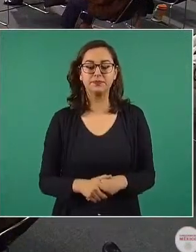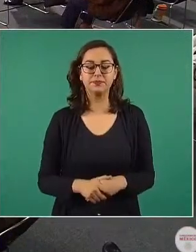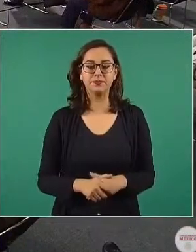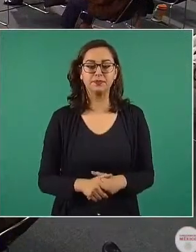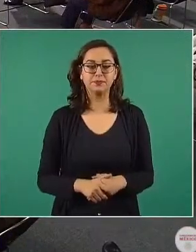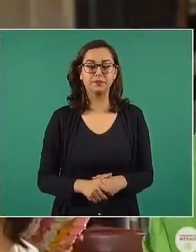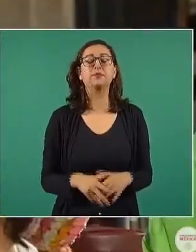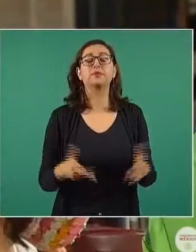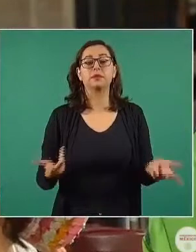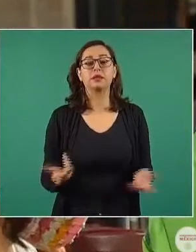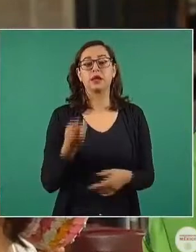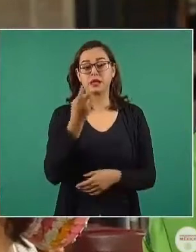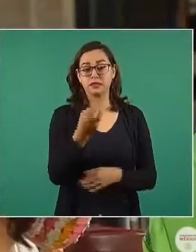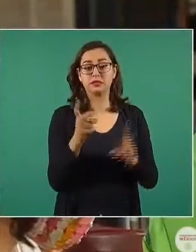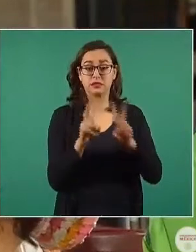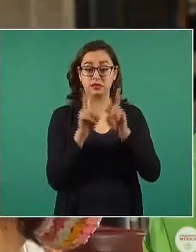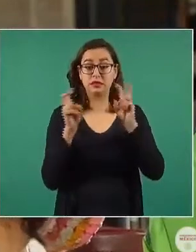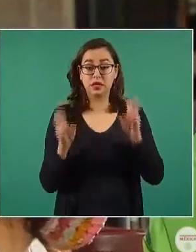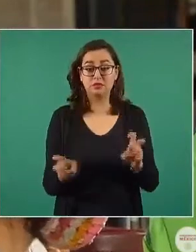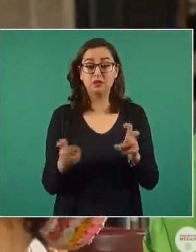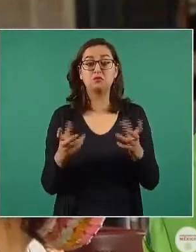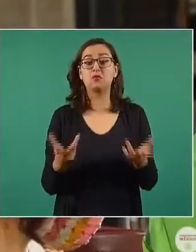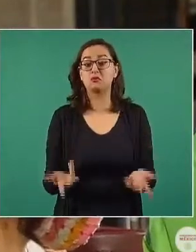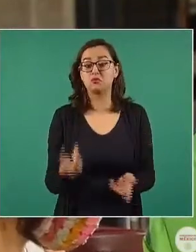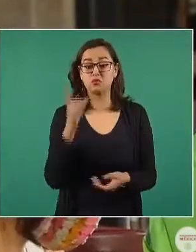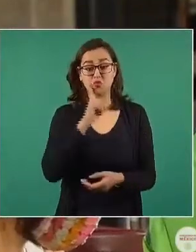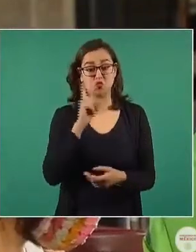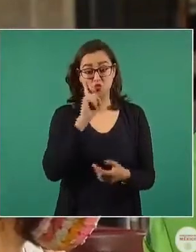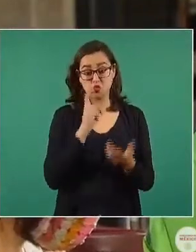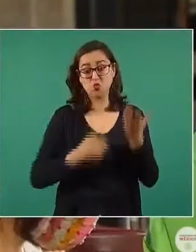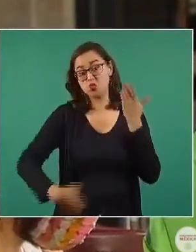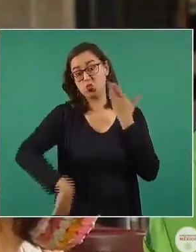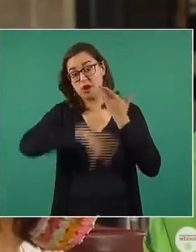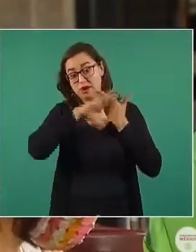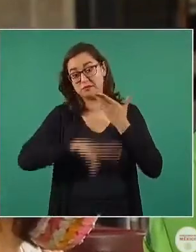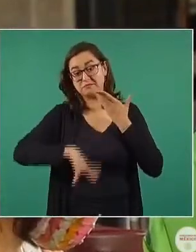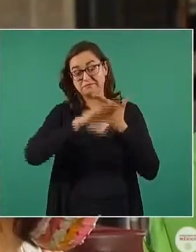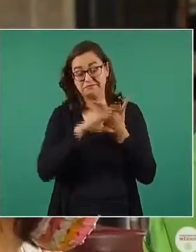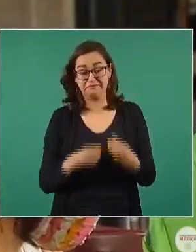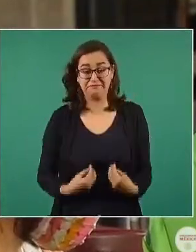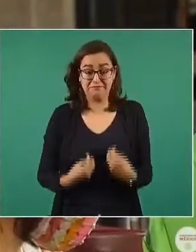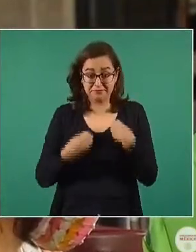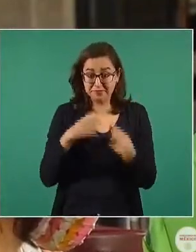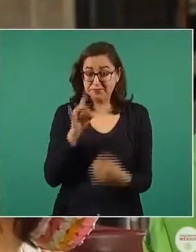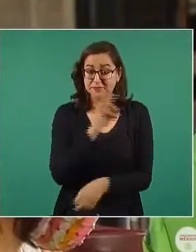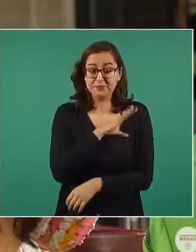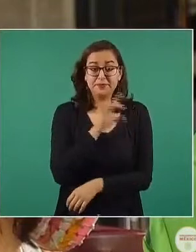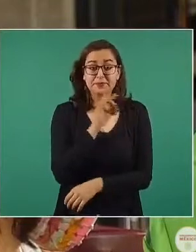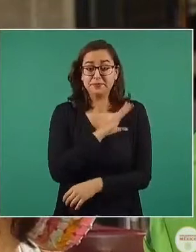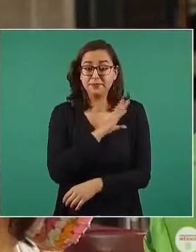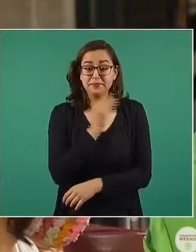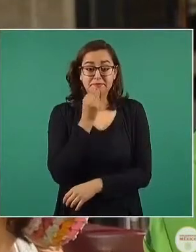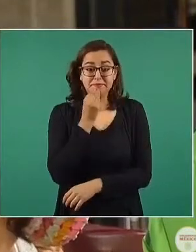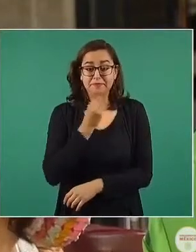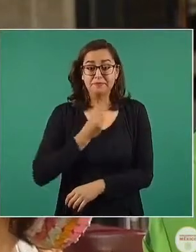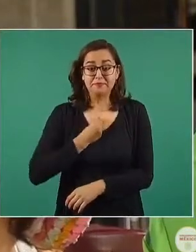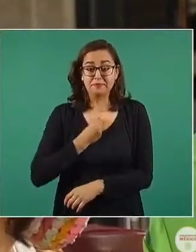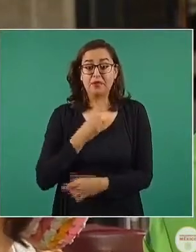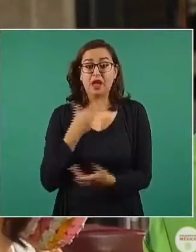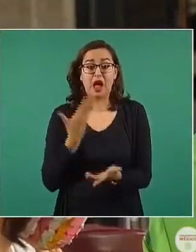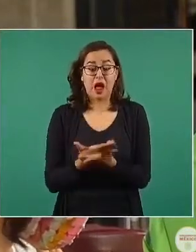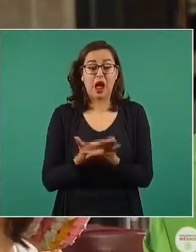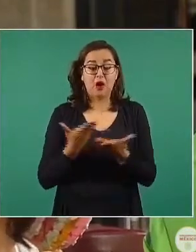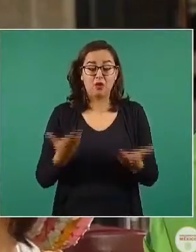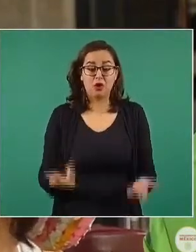de un caso más de violencia de género. Yo soy una de tantas mujeres que hoy en día vivimos con miedo. Desafortunadamente, mi caso tiene el agravante